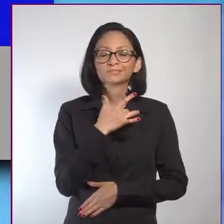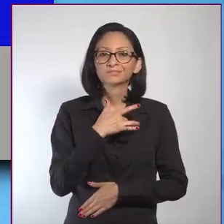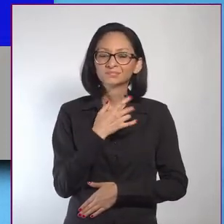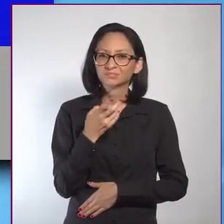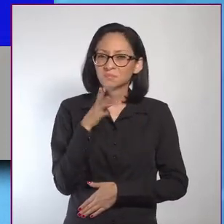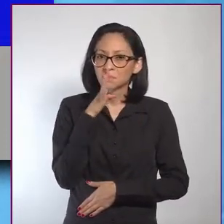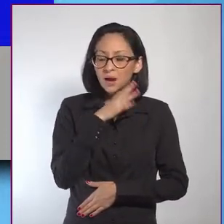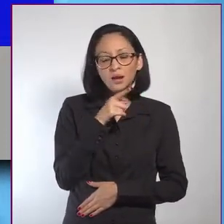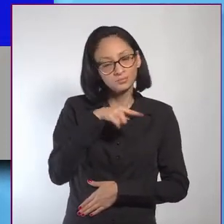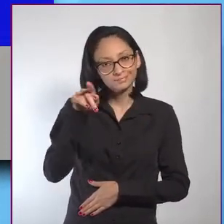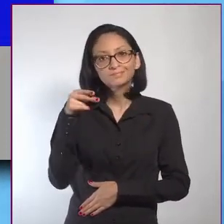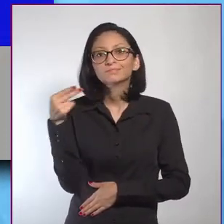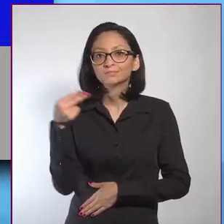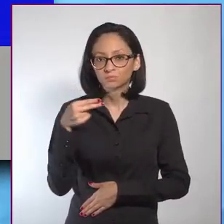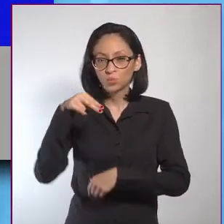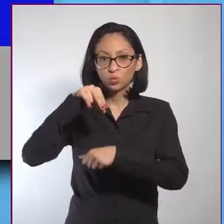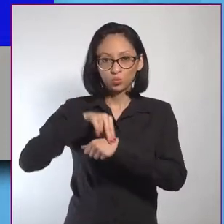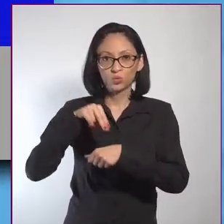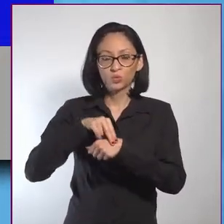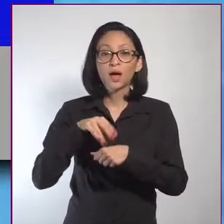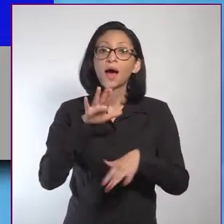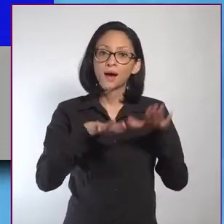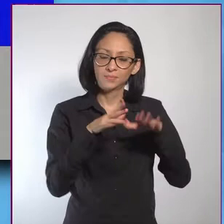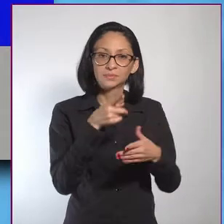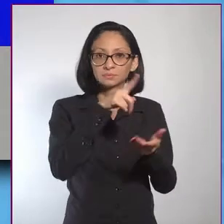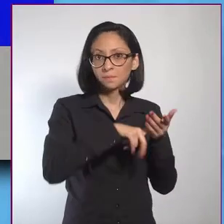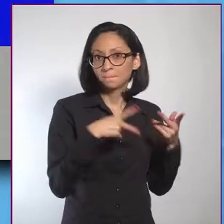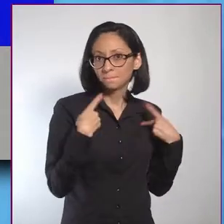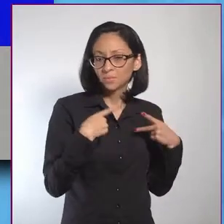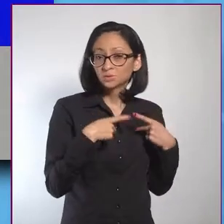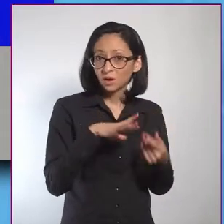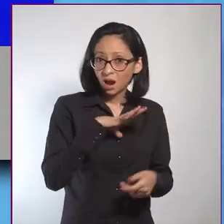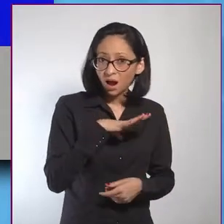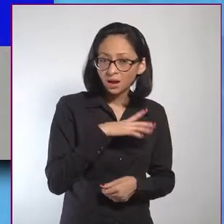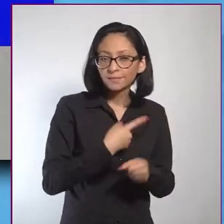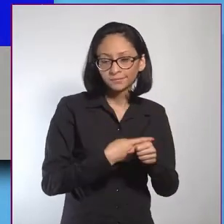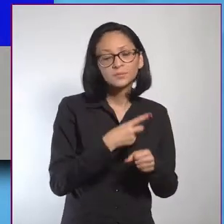estos síntomas, sobre todo en personas que tienen diabetes tipo 1.